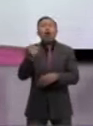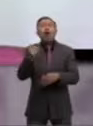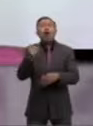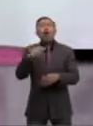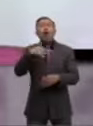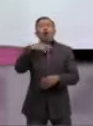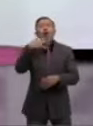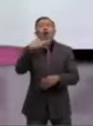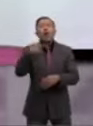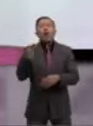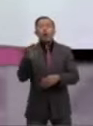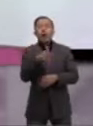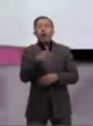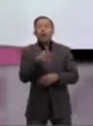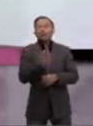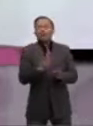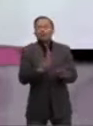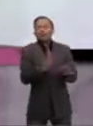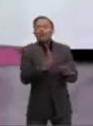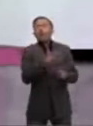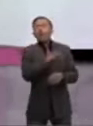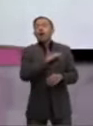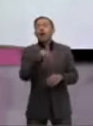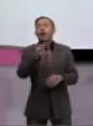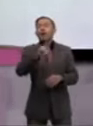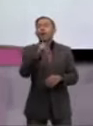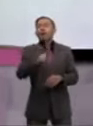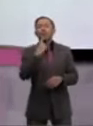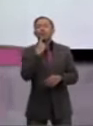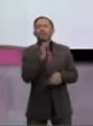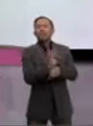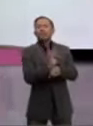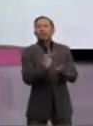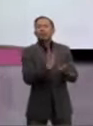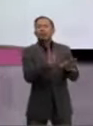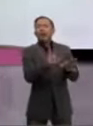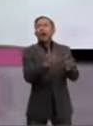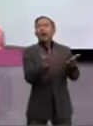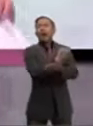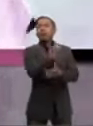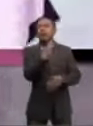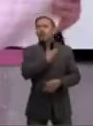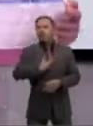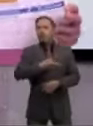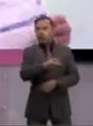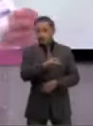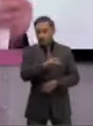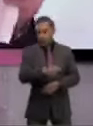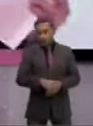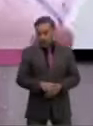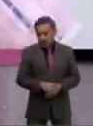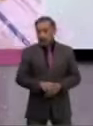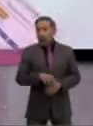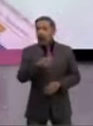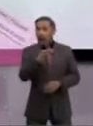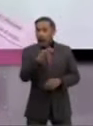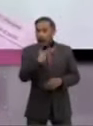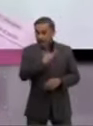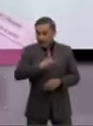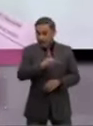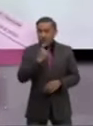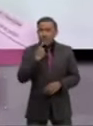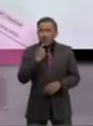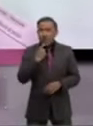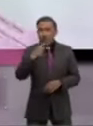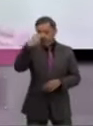empujado a López Obrador para que llegara a la presidencia. Es una falsedad total que el señor haya mejorado el nivel de